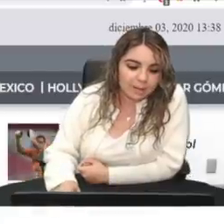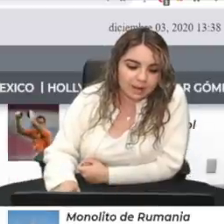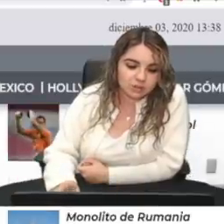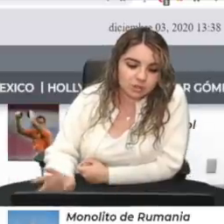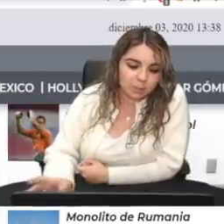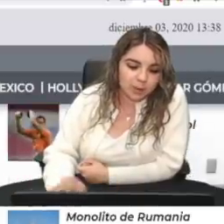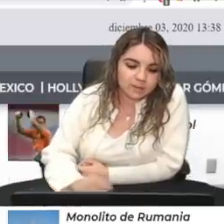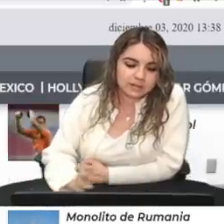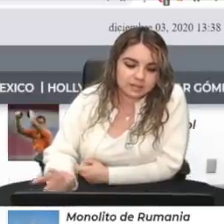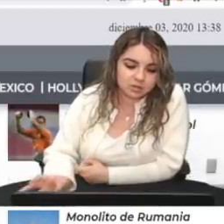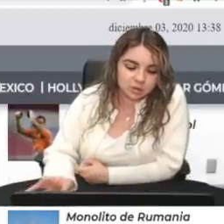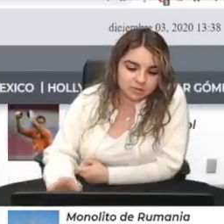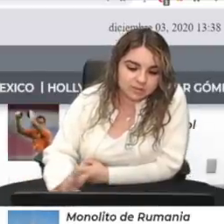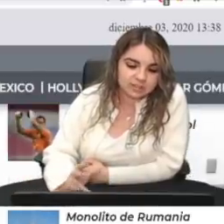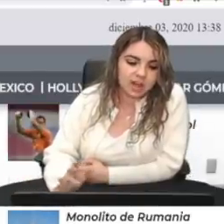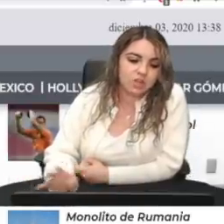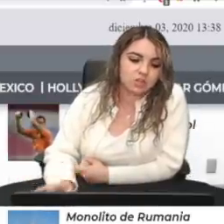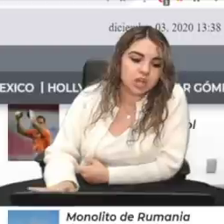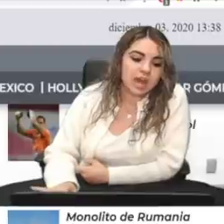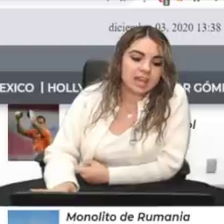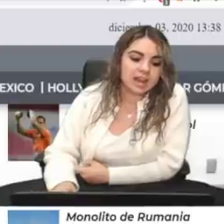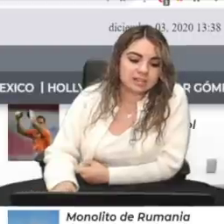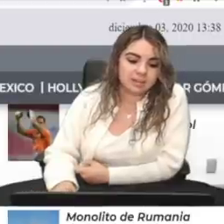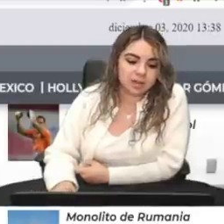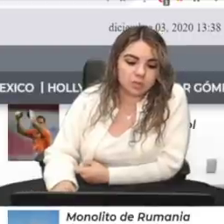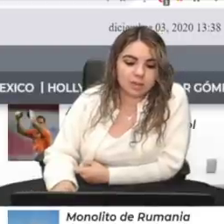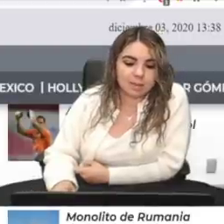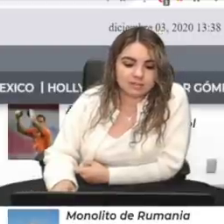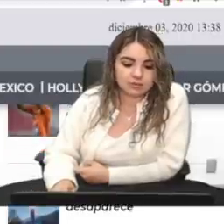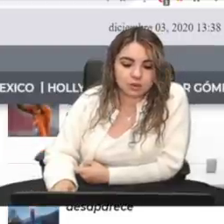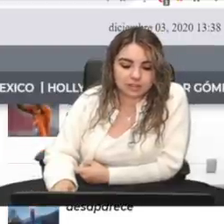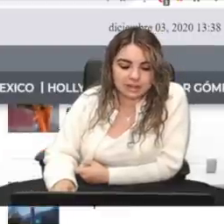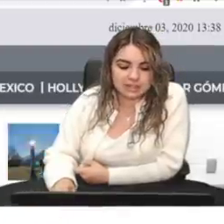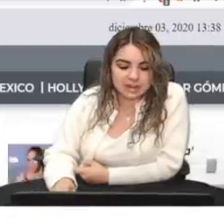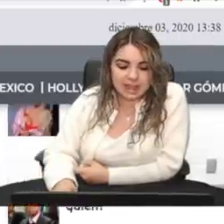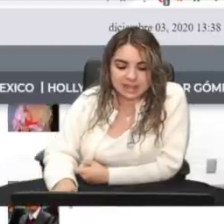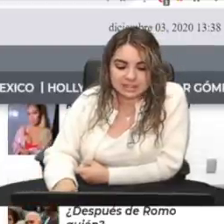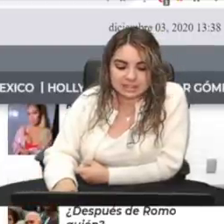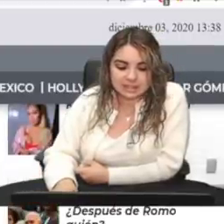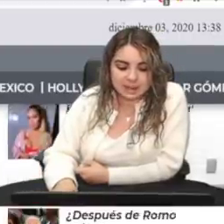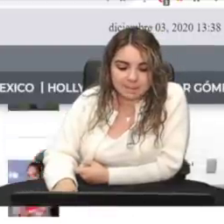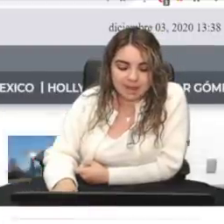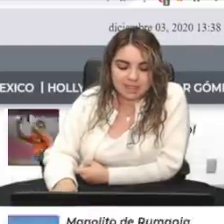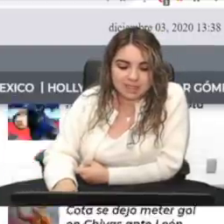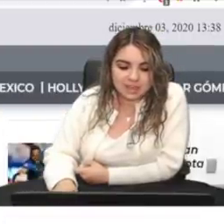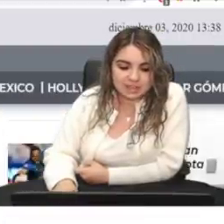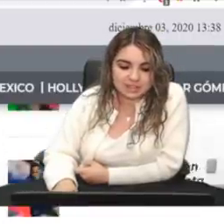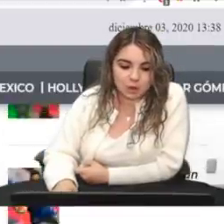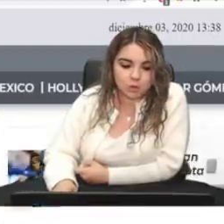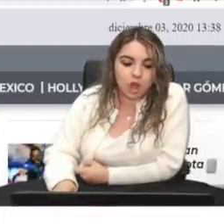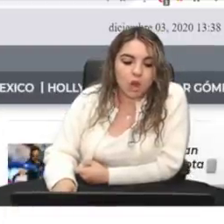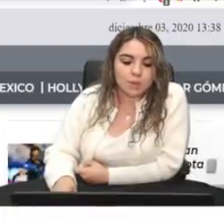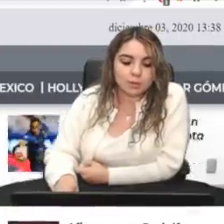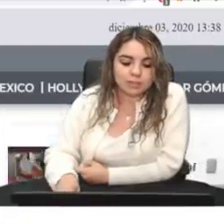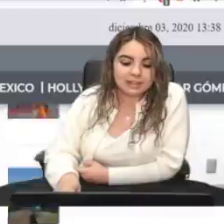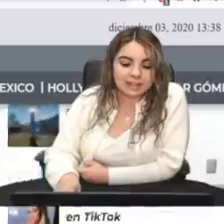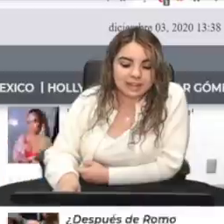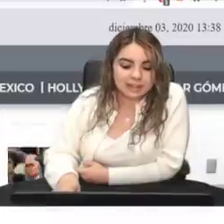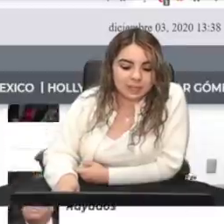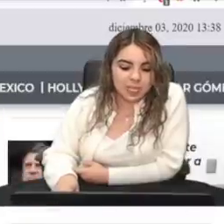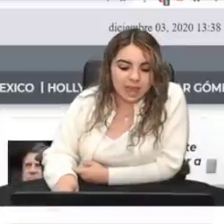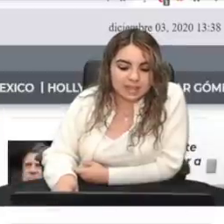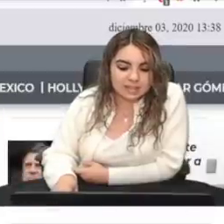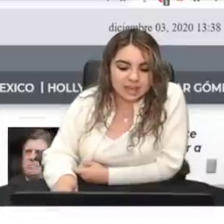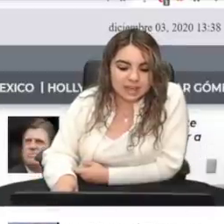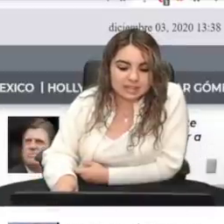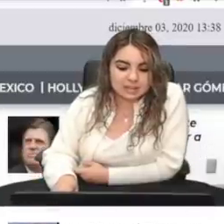mejorar la aplicación de pruebas, el rastreo de infectados y el aislamiento, además de fortalecer el sistema de salud. Lo importante